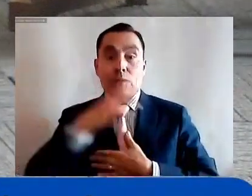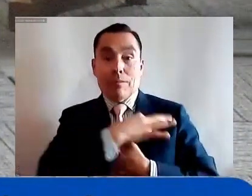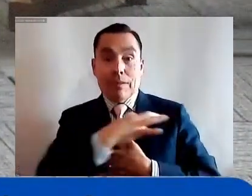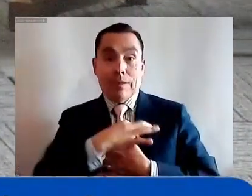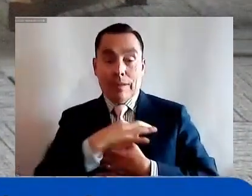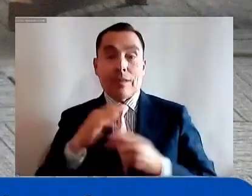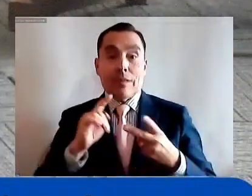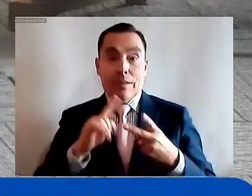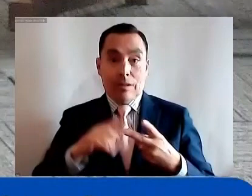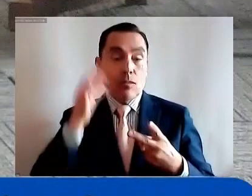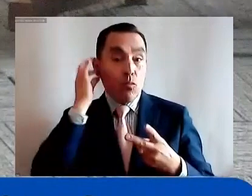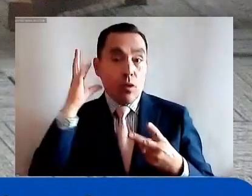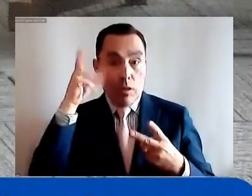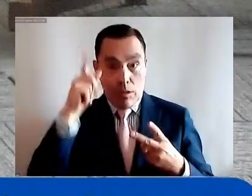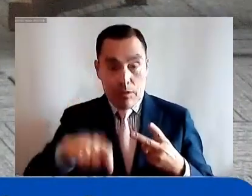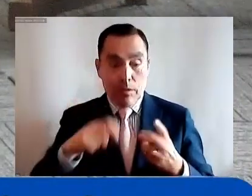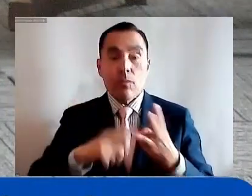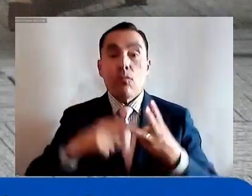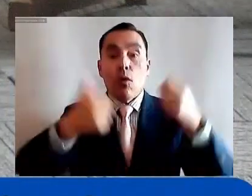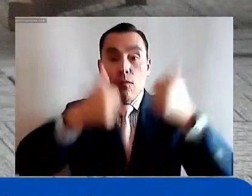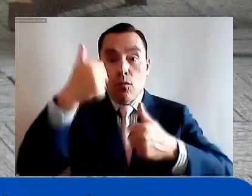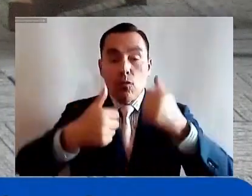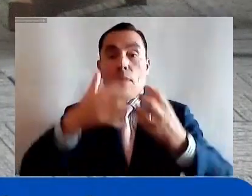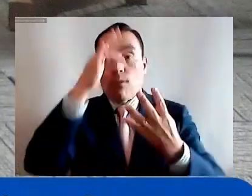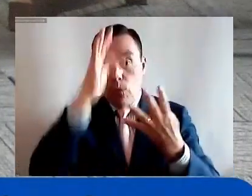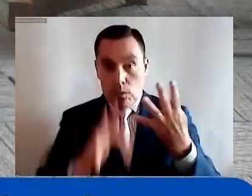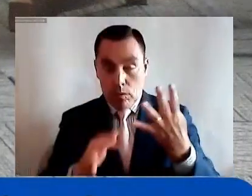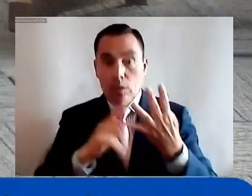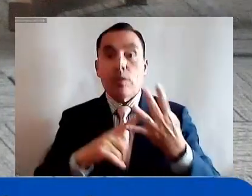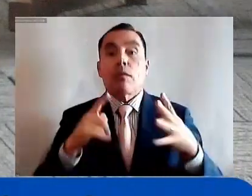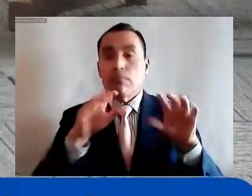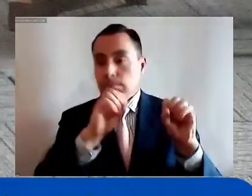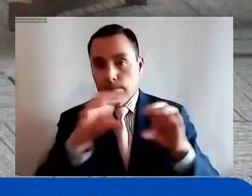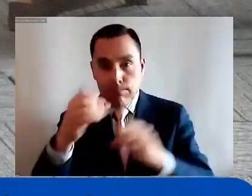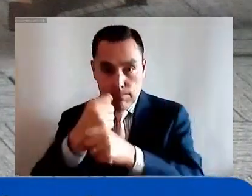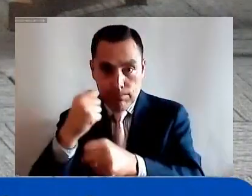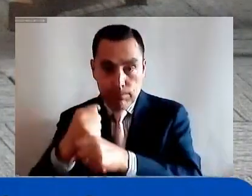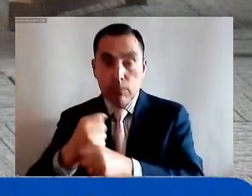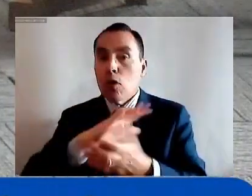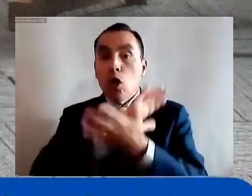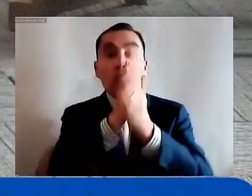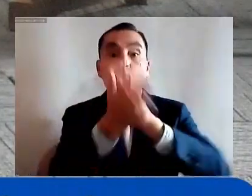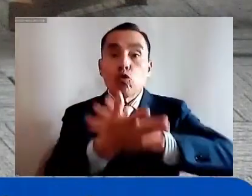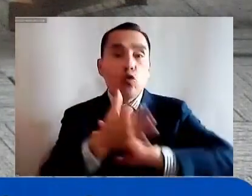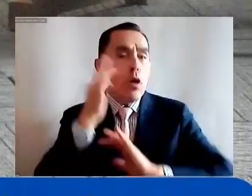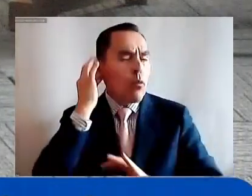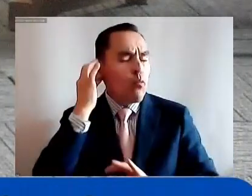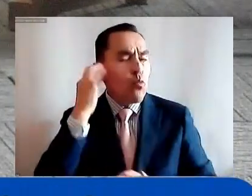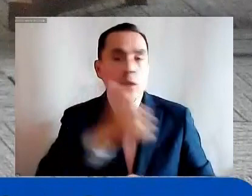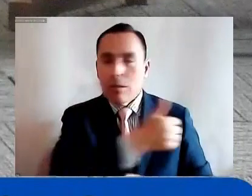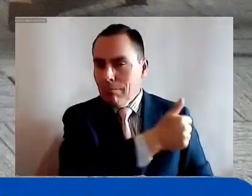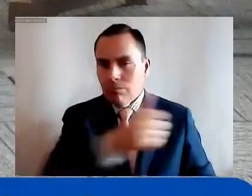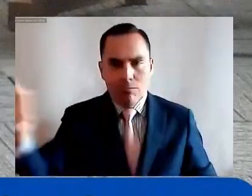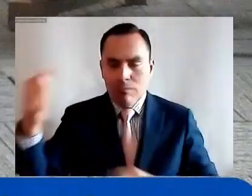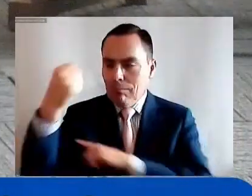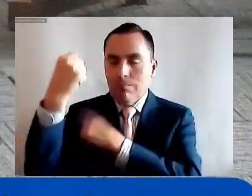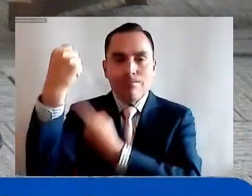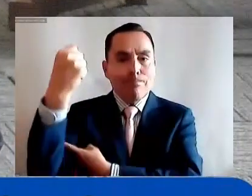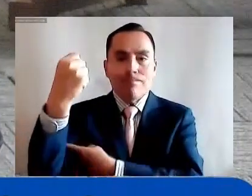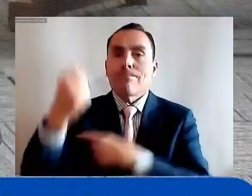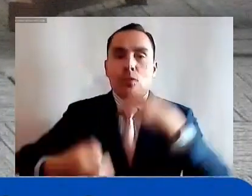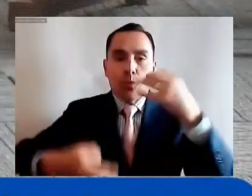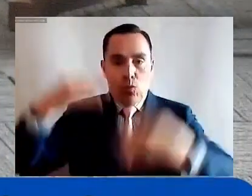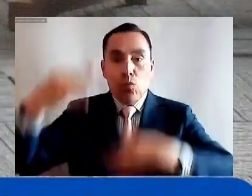magistradas, profesionales, funcionarias, empleadas y a todas las mujeres integrantes del Poder Judicial que con su